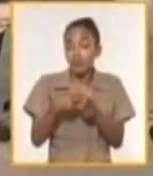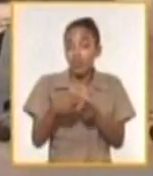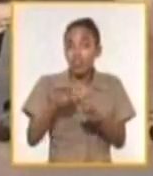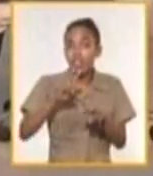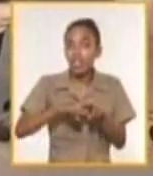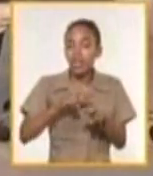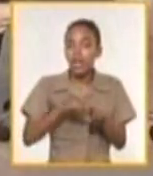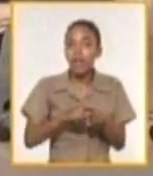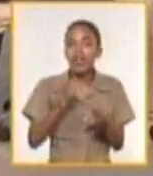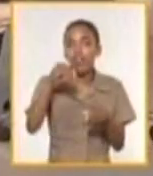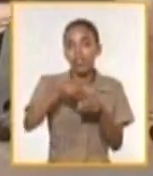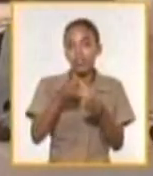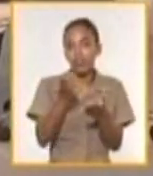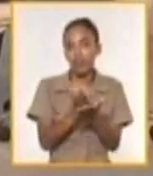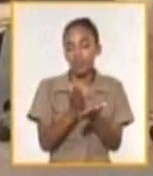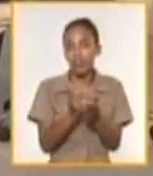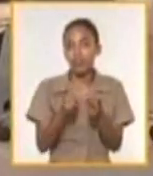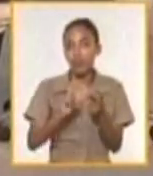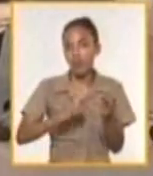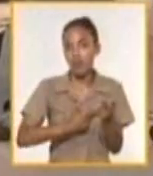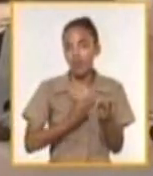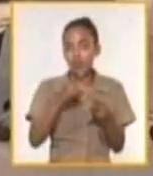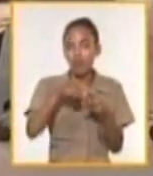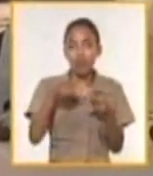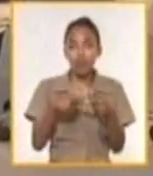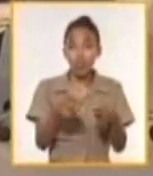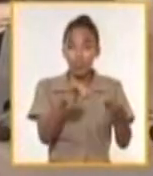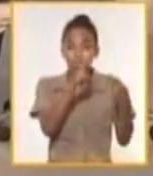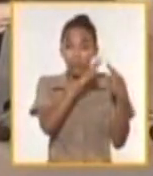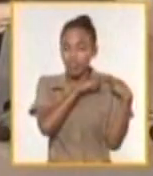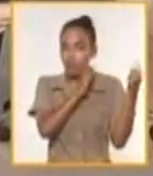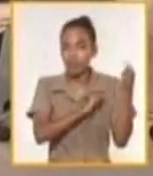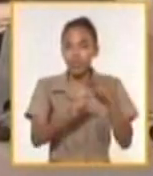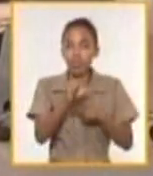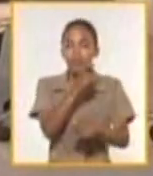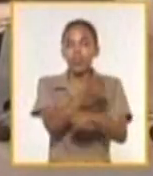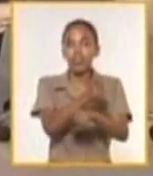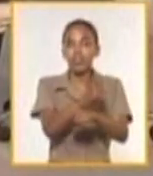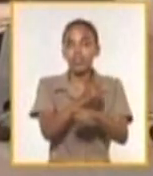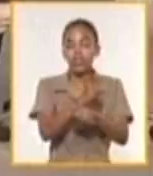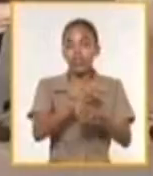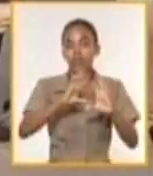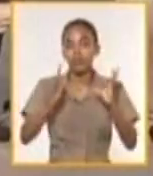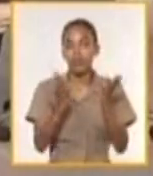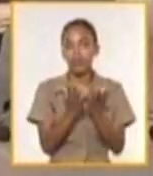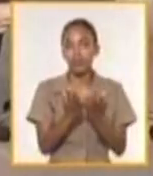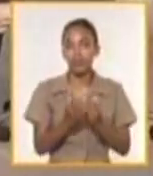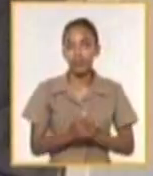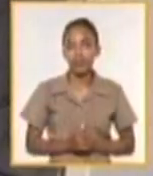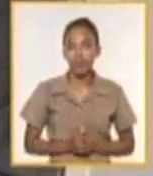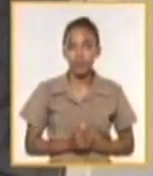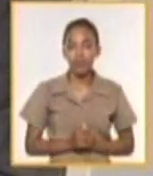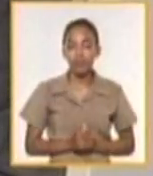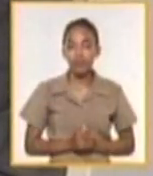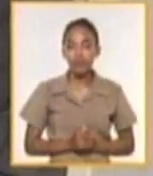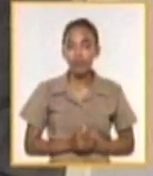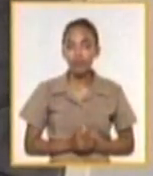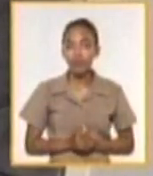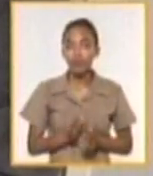educación y la cultura, ¿no? Son los grandes frentes donde él dejó una impronta trascendente, ¿no? Y bueno,